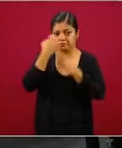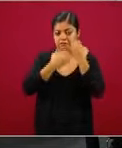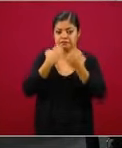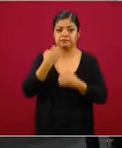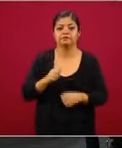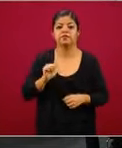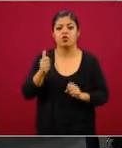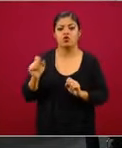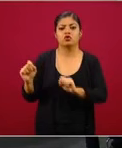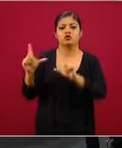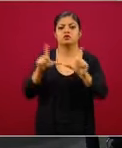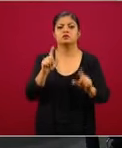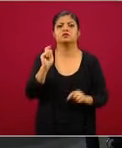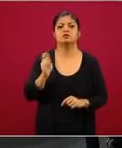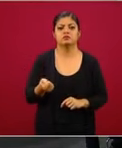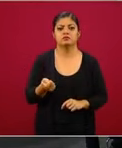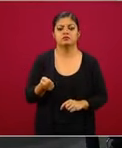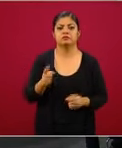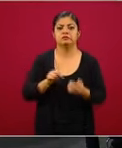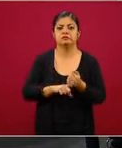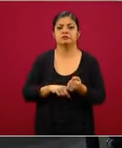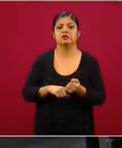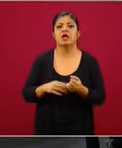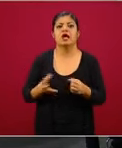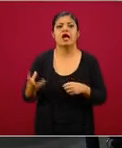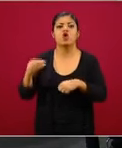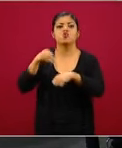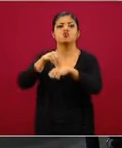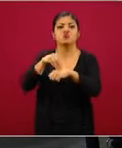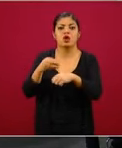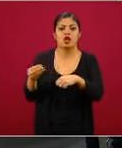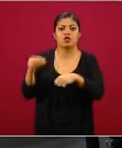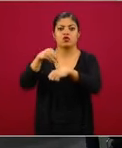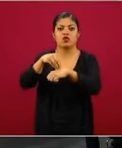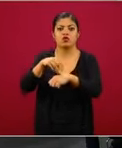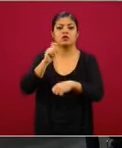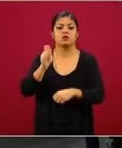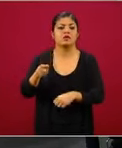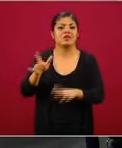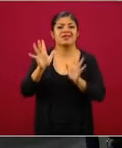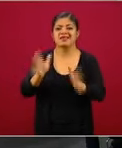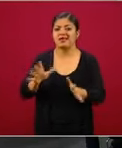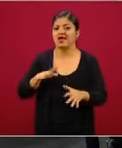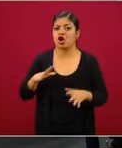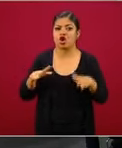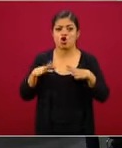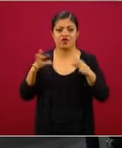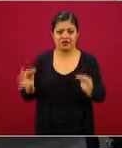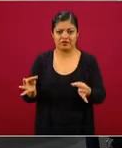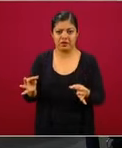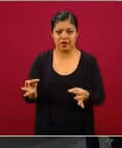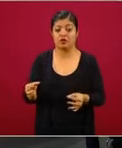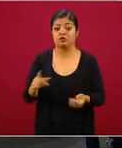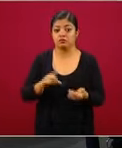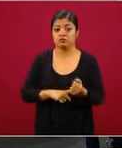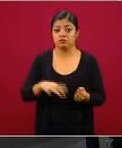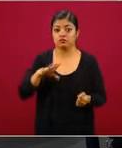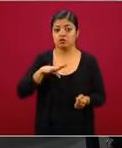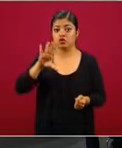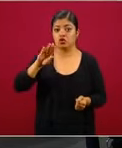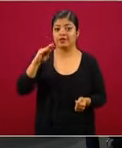es precisamente la carga acumulada de casos confirmados, y en ella pues vemos los